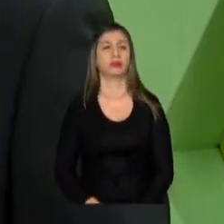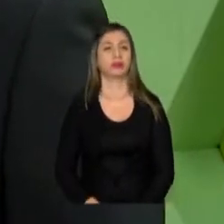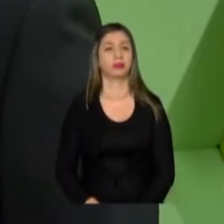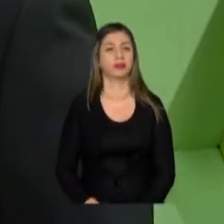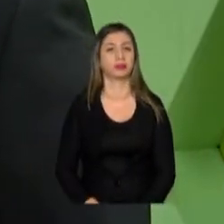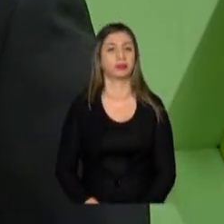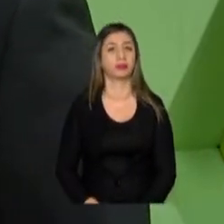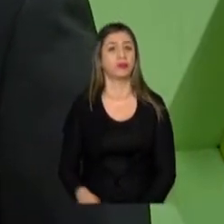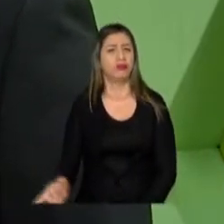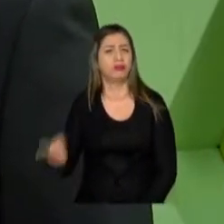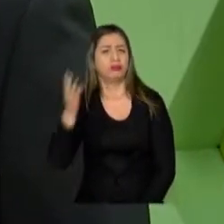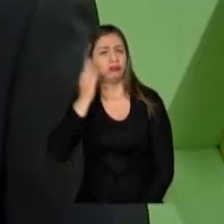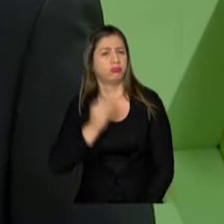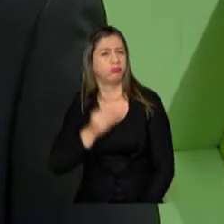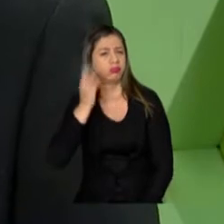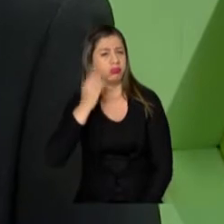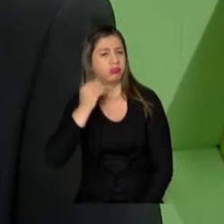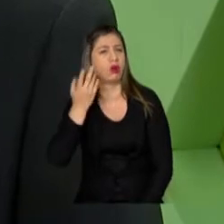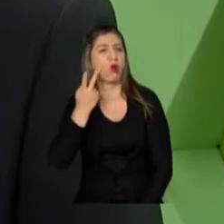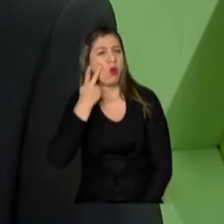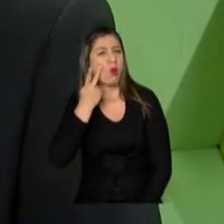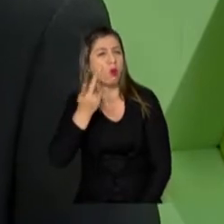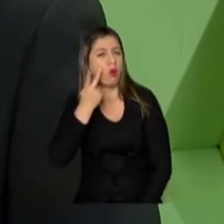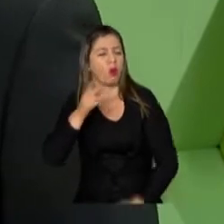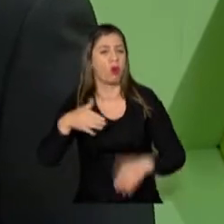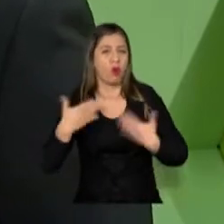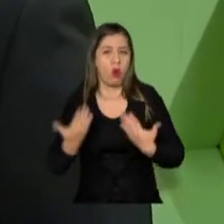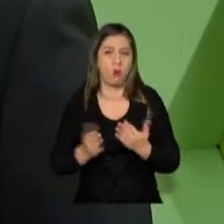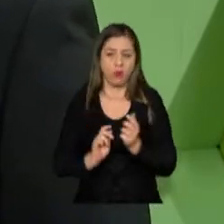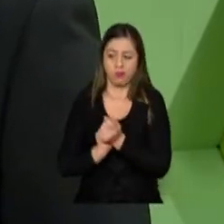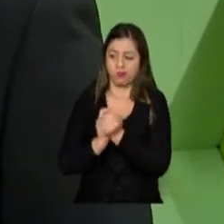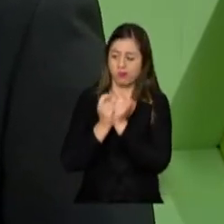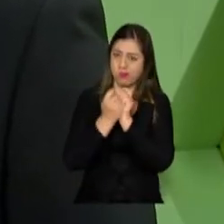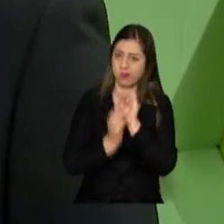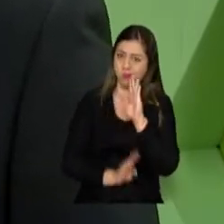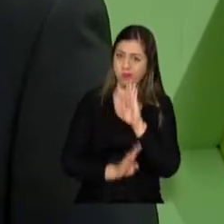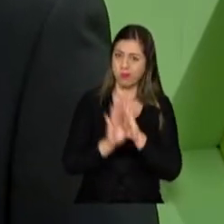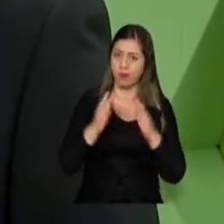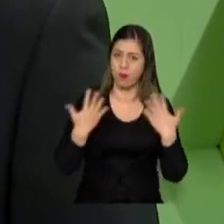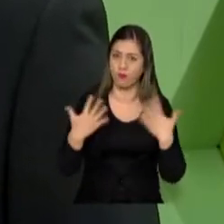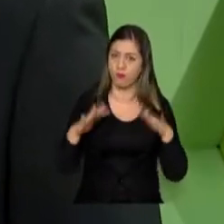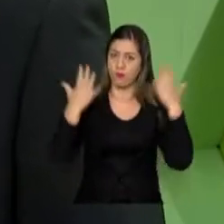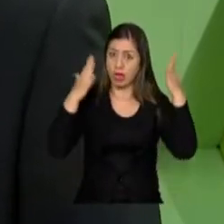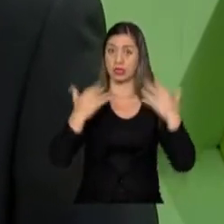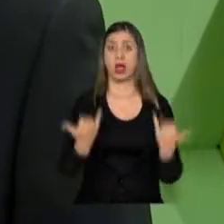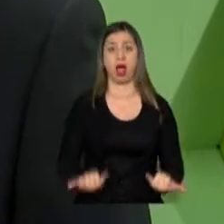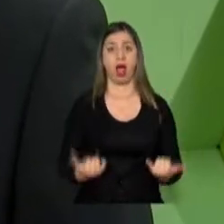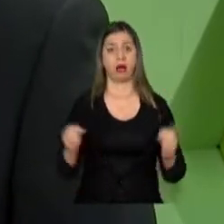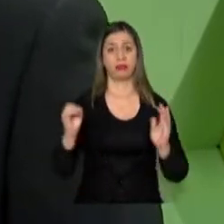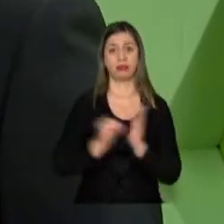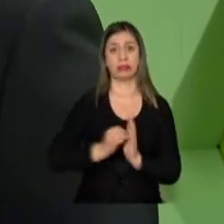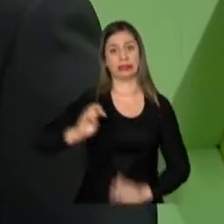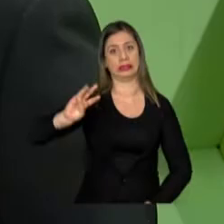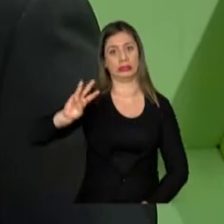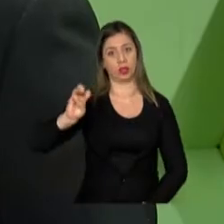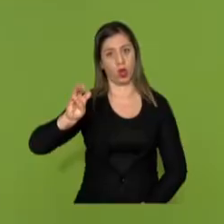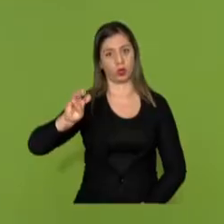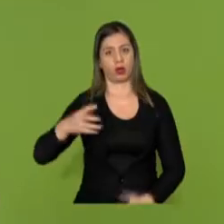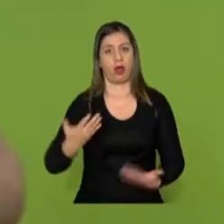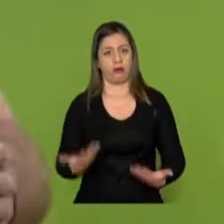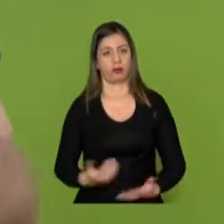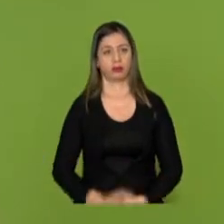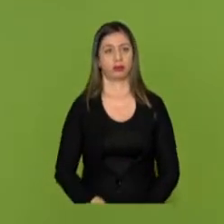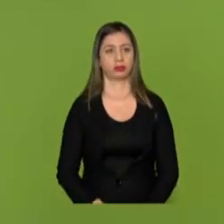Con esa experiencia que usted tiene, ¿cómo ha visto justamente la evolución de la feria, que ya pues está en su octava versión? Bueno,